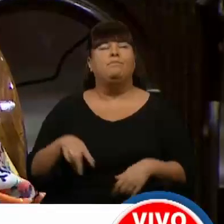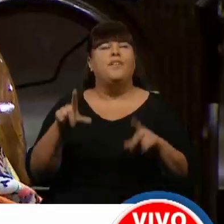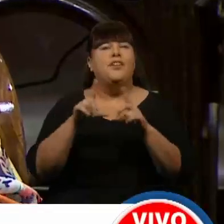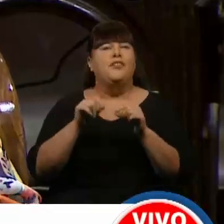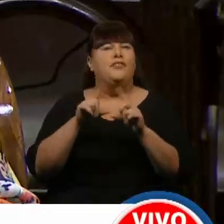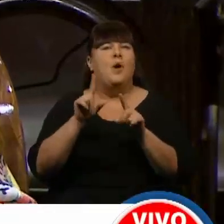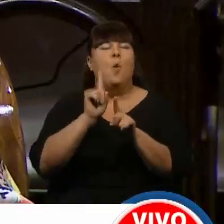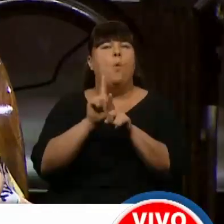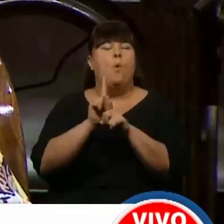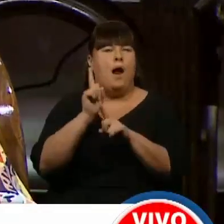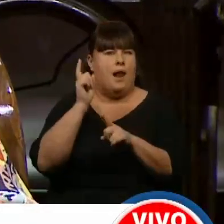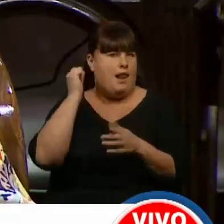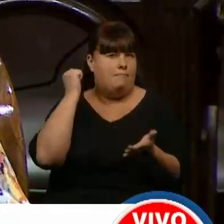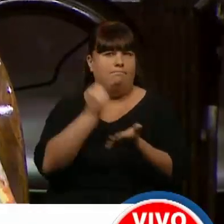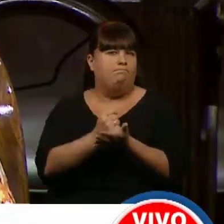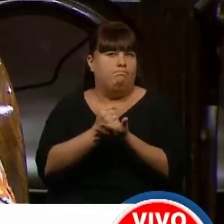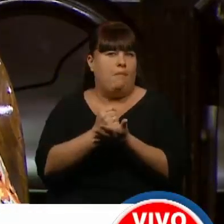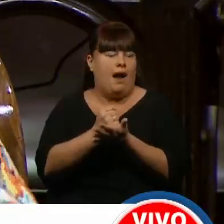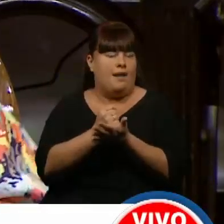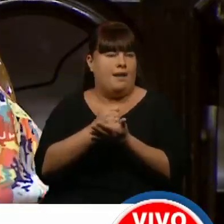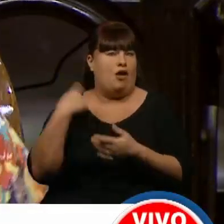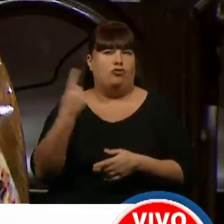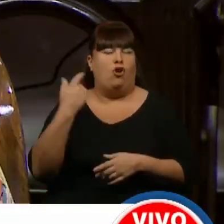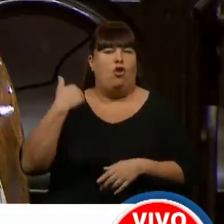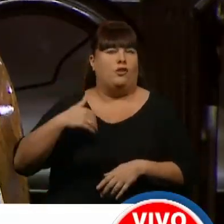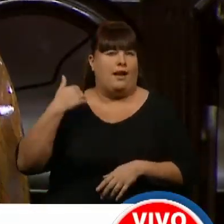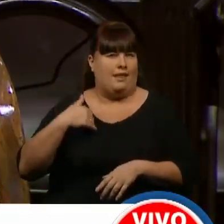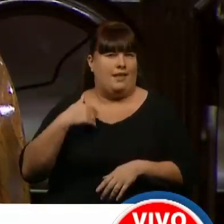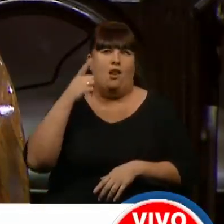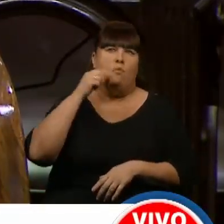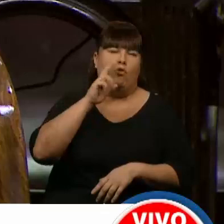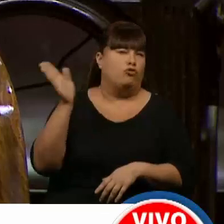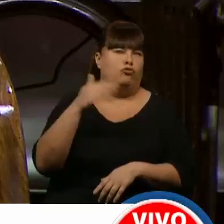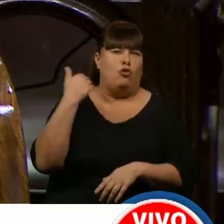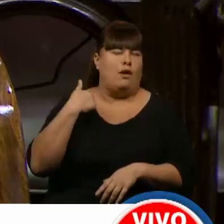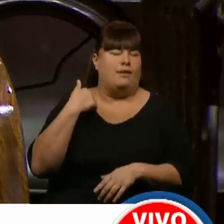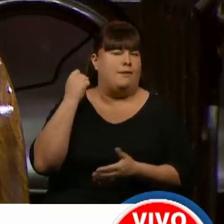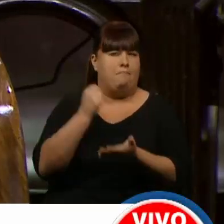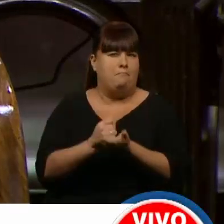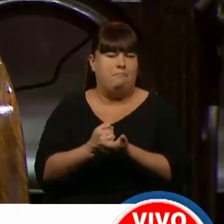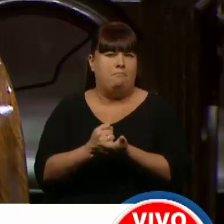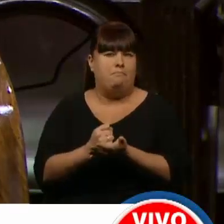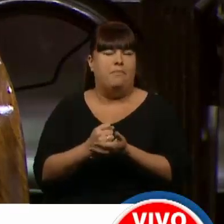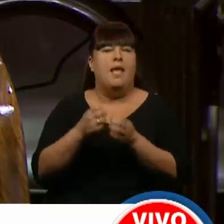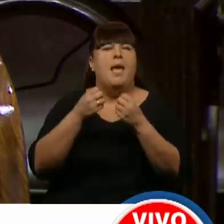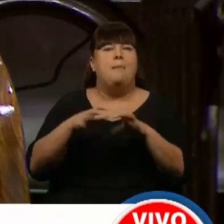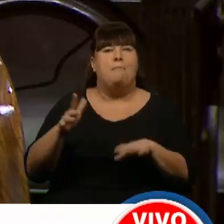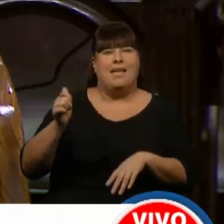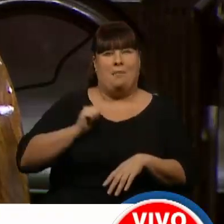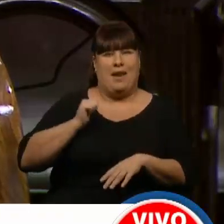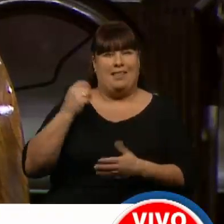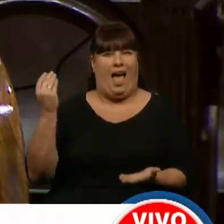fecha que está clavada en el alma de los argentinos y de las argentinas. Comenzó la